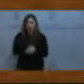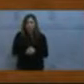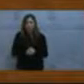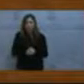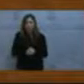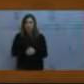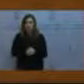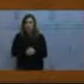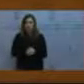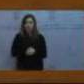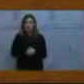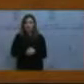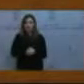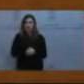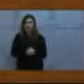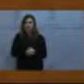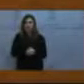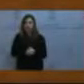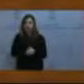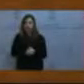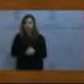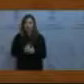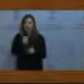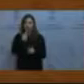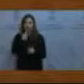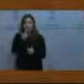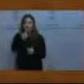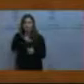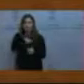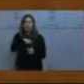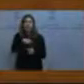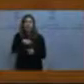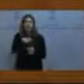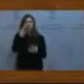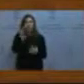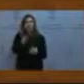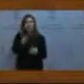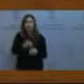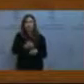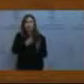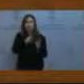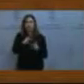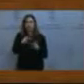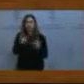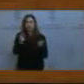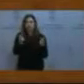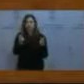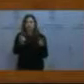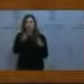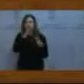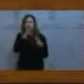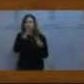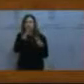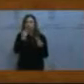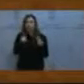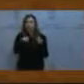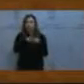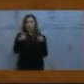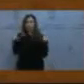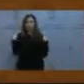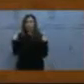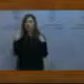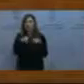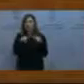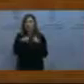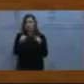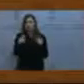para qué queremos a la sindicatura de cuentas. La opinión del máximo órgano fiscal o legislador del principal, ustedes o no están de acuerdo con ella,